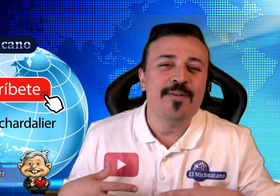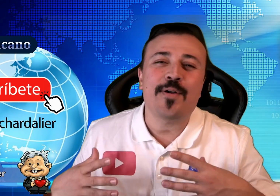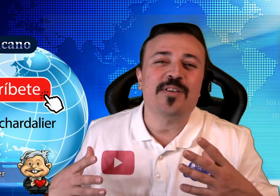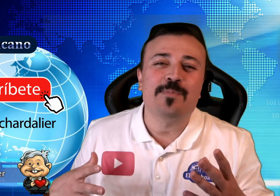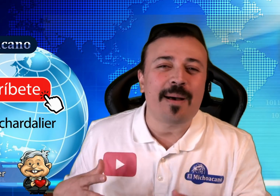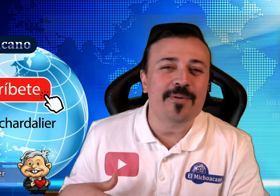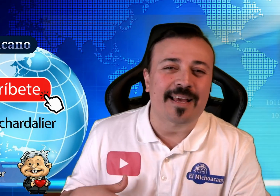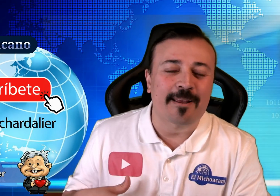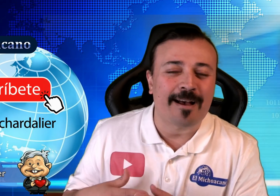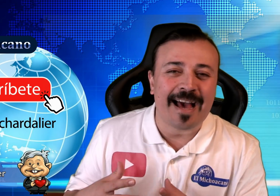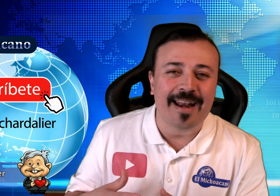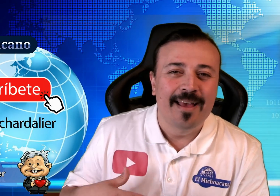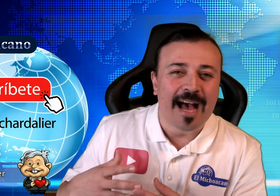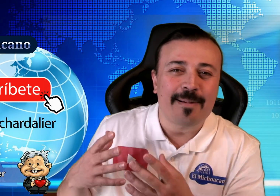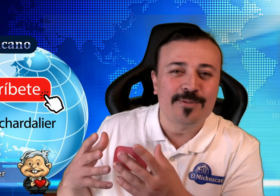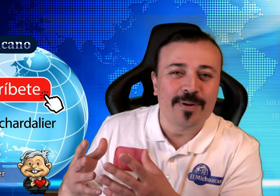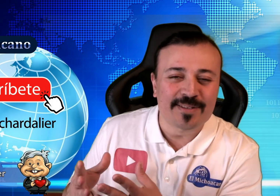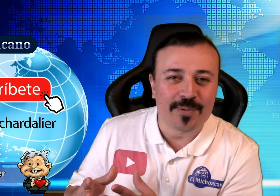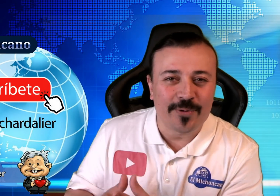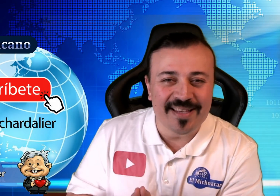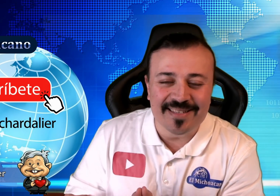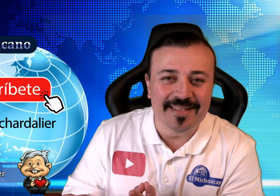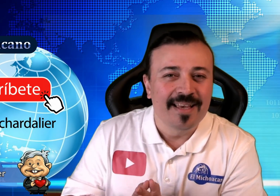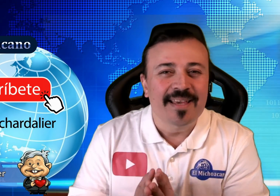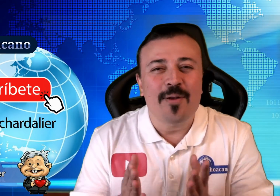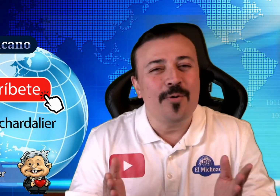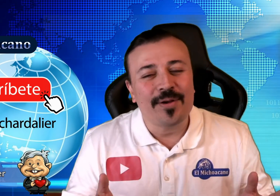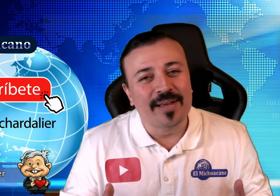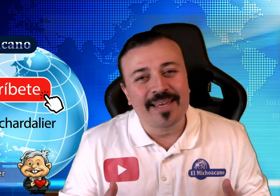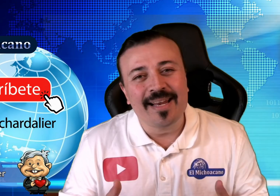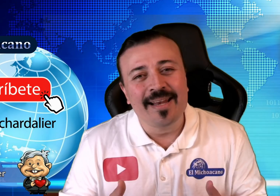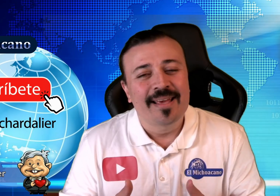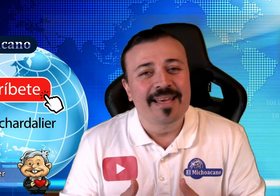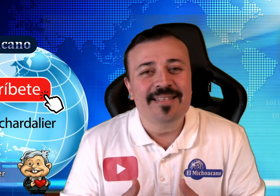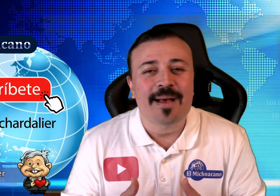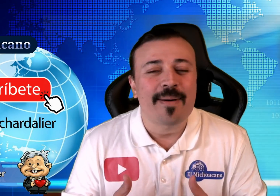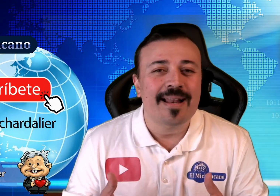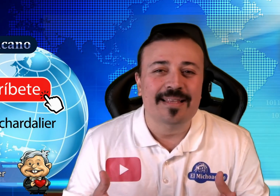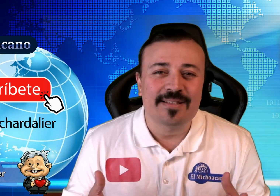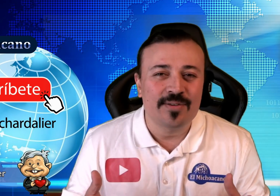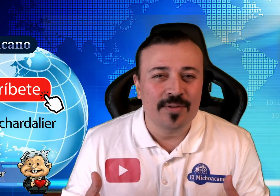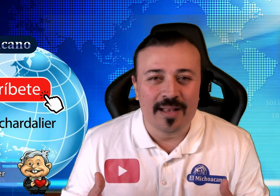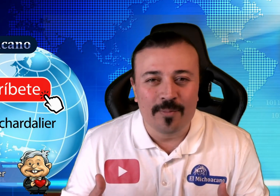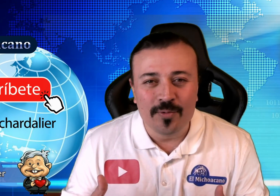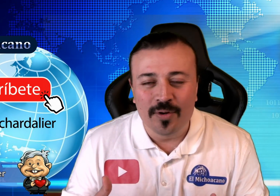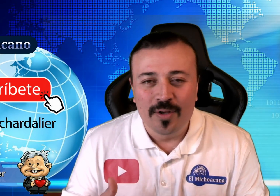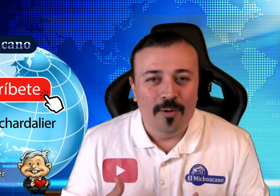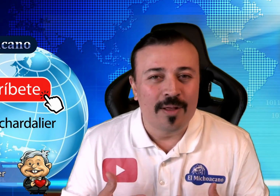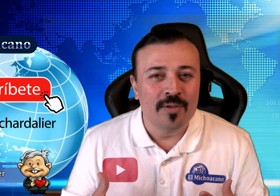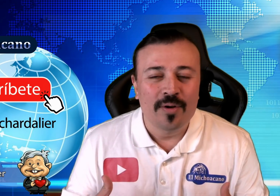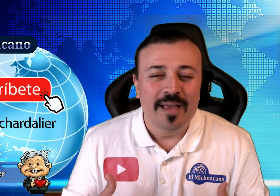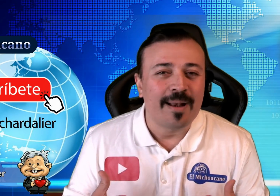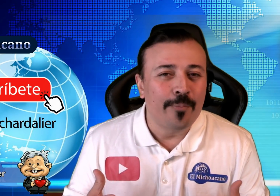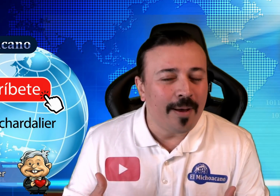no nos vamos a rebajar a basuras como estas, que lo único que quieren es llamar la atención del mundo,